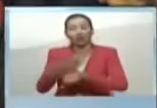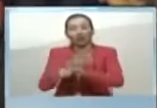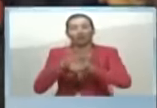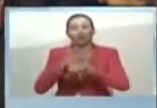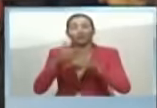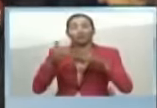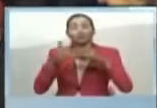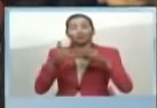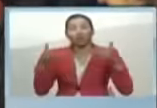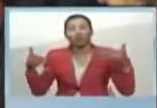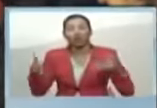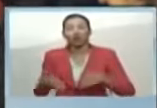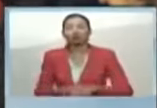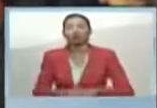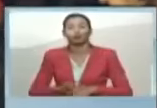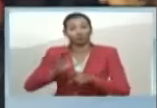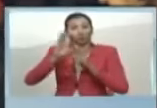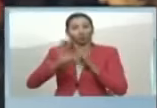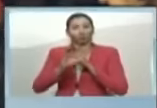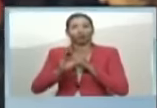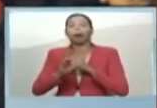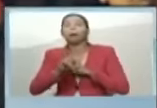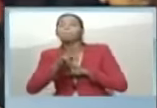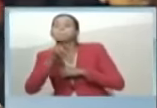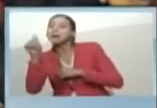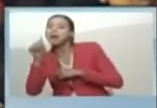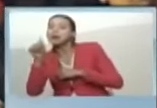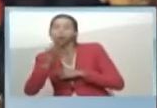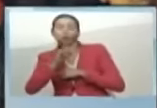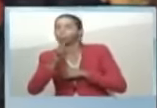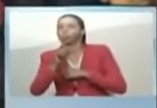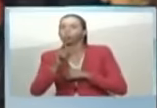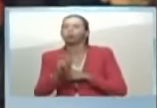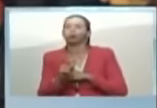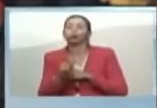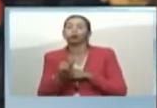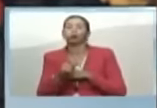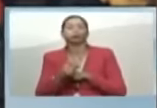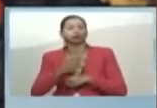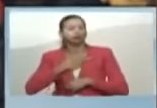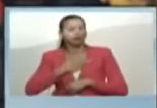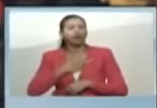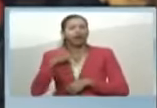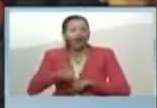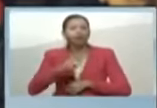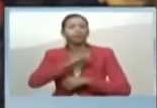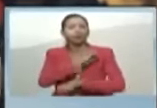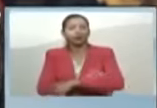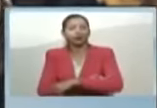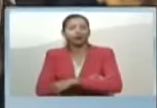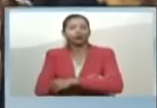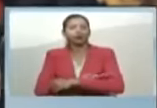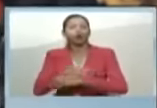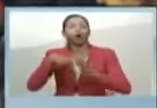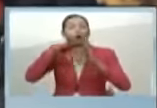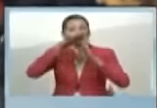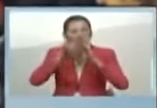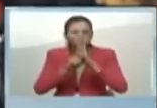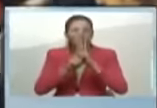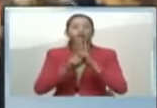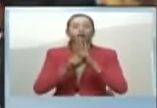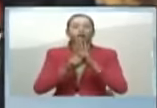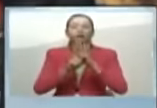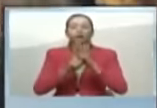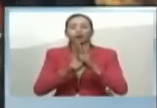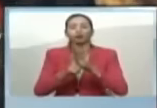Popular de la Cultura, no para la cultura, como dicen algunos, porque somos poder constituyente,